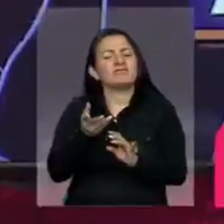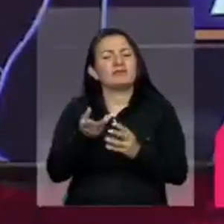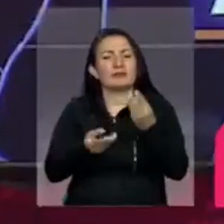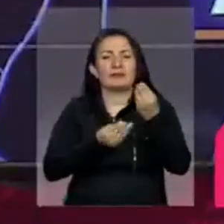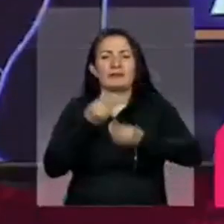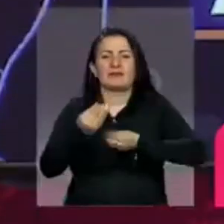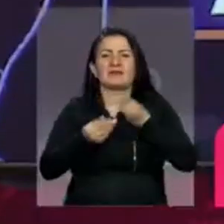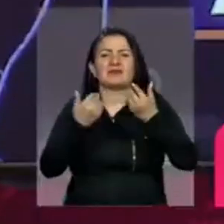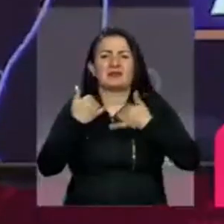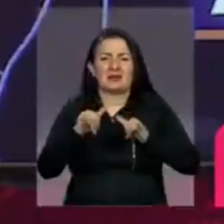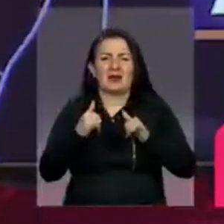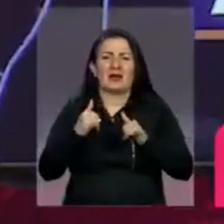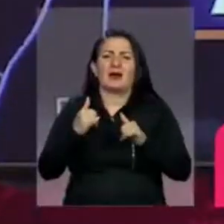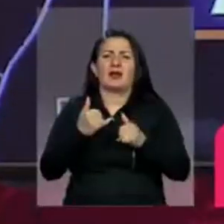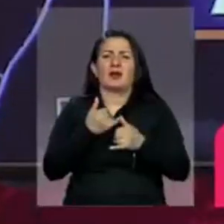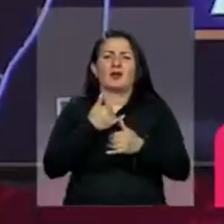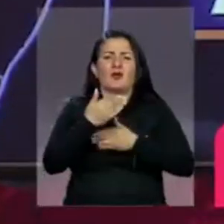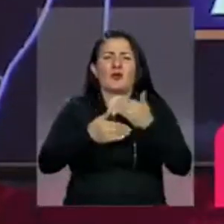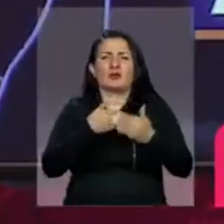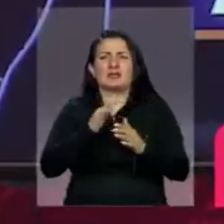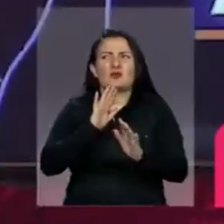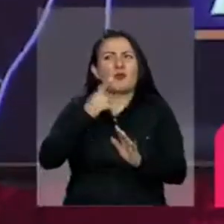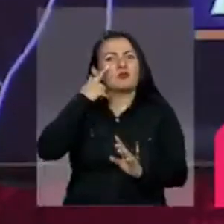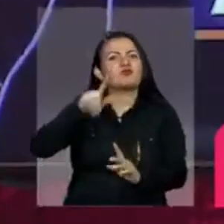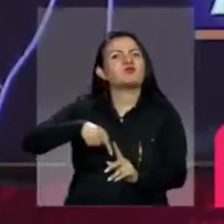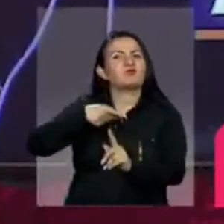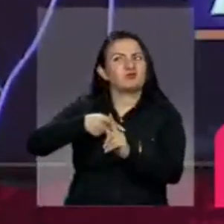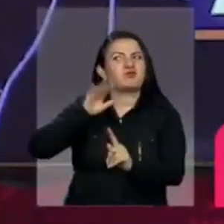traer o ya viene trayendo represalias. Entonces realmente